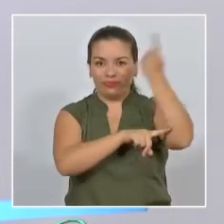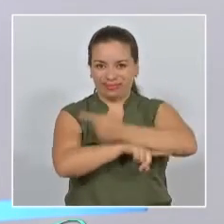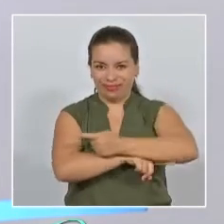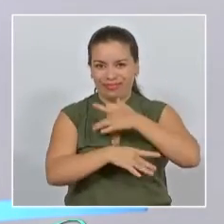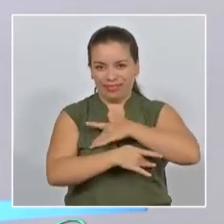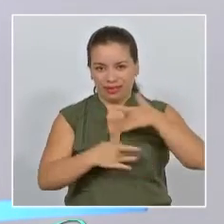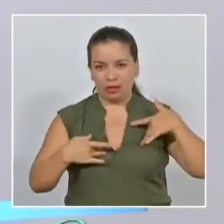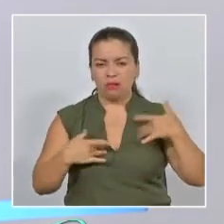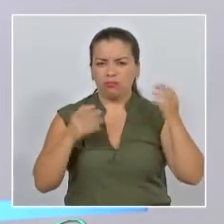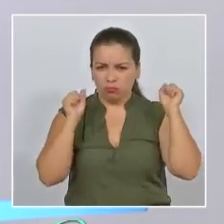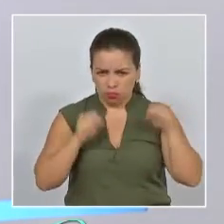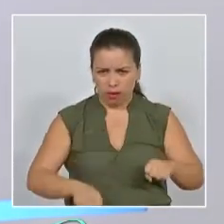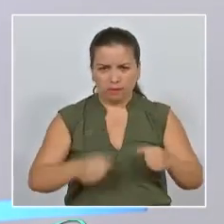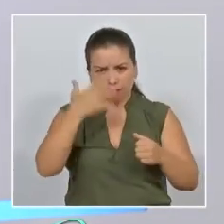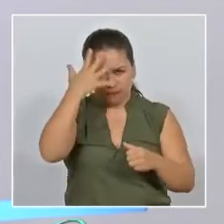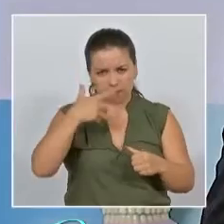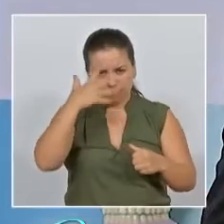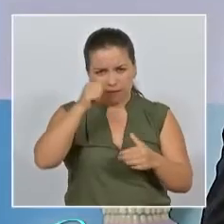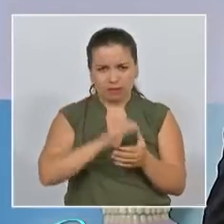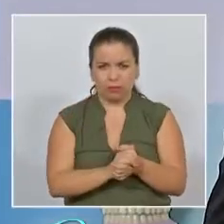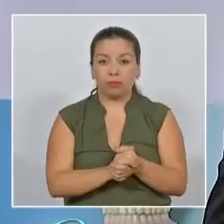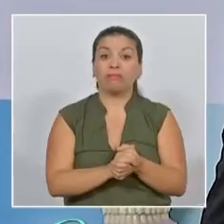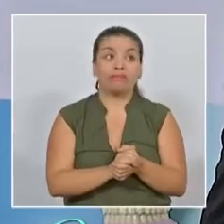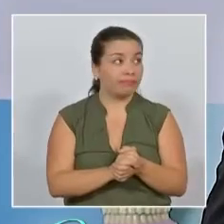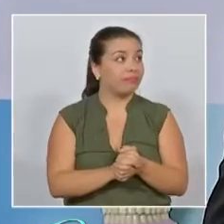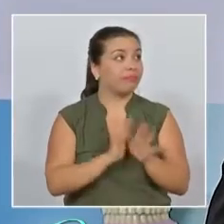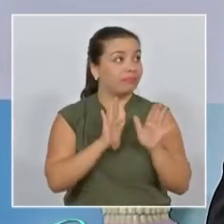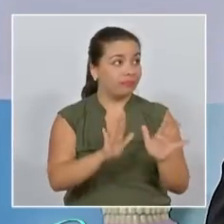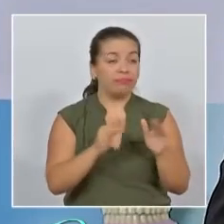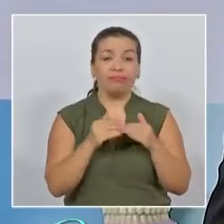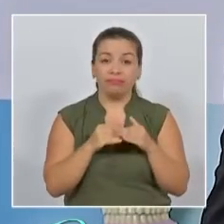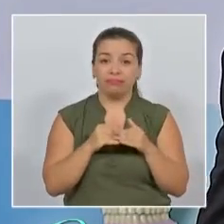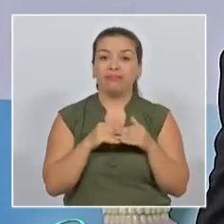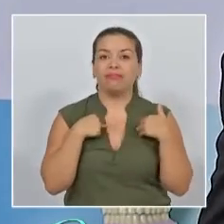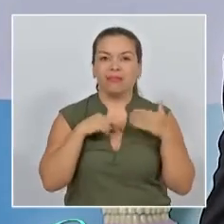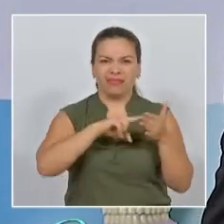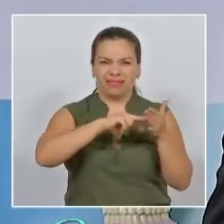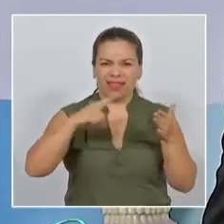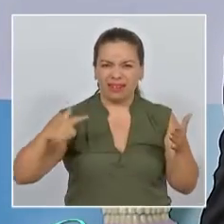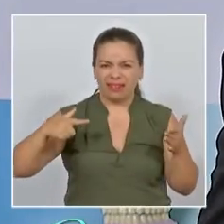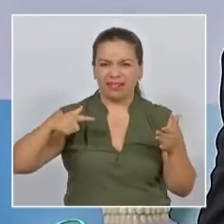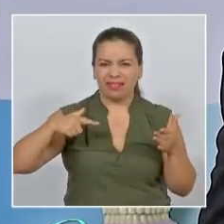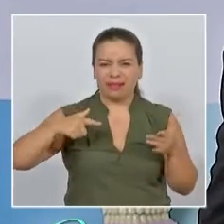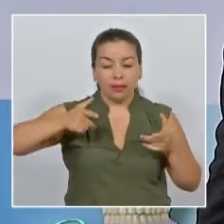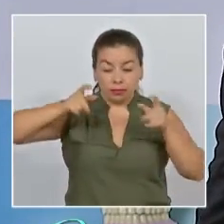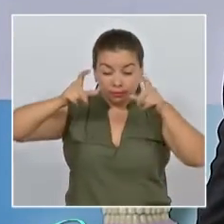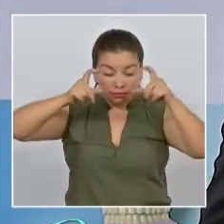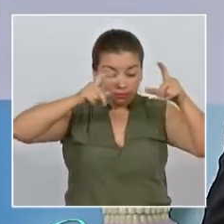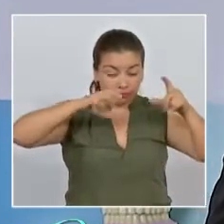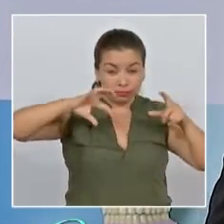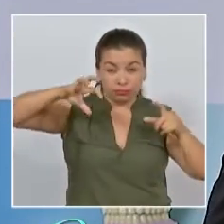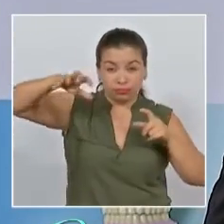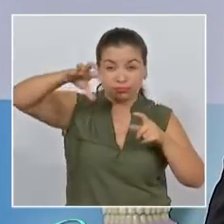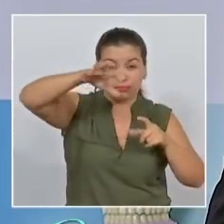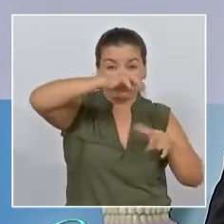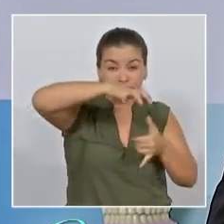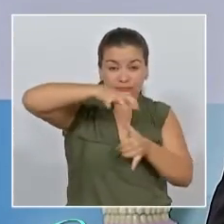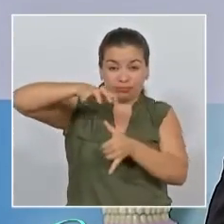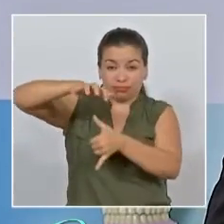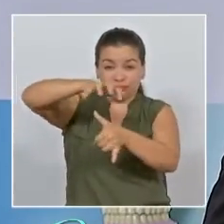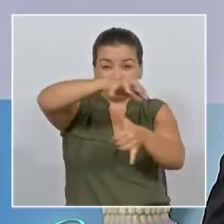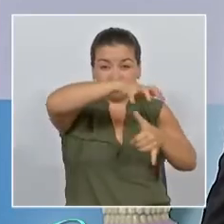lo busquen en Facebook, en Medicamentos Dr. Rojas. Bueno, y unas imágenes aéreas, aprovechando la tecnología, sí, tomadas con drones y todo, de